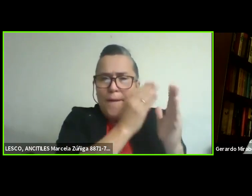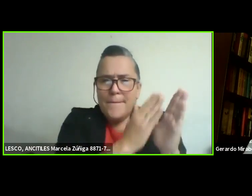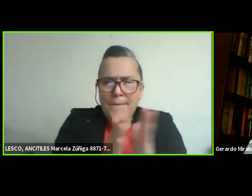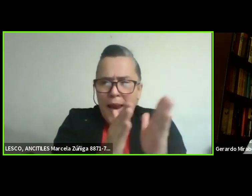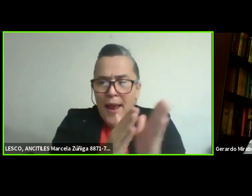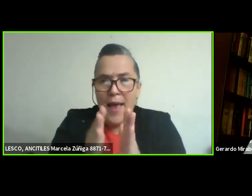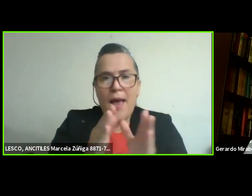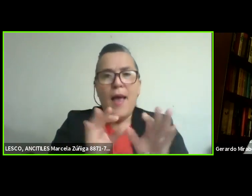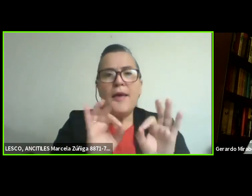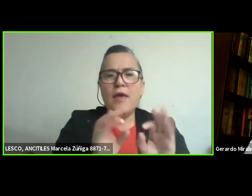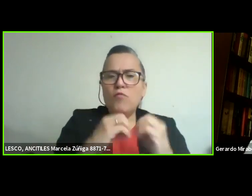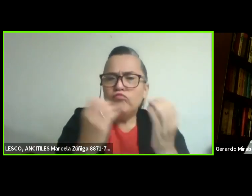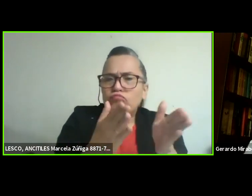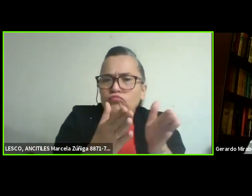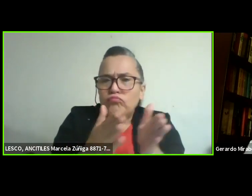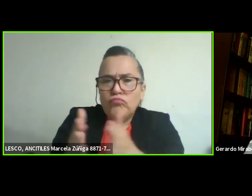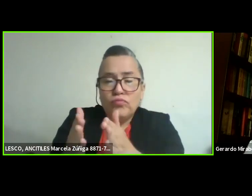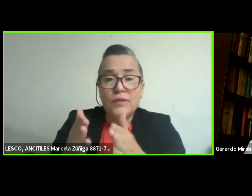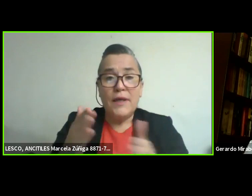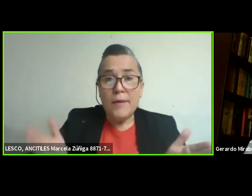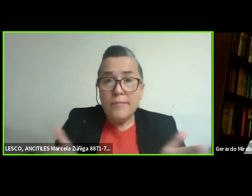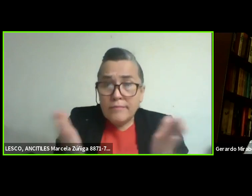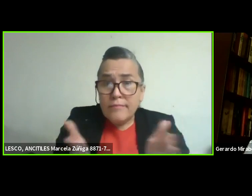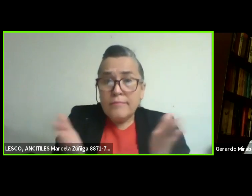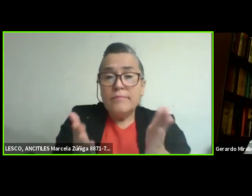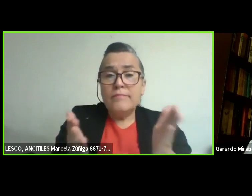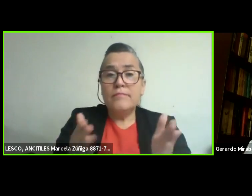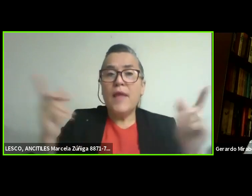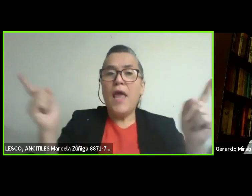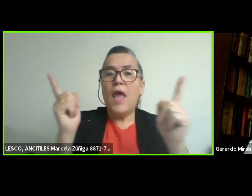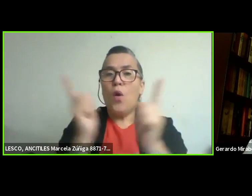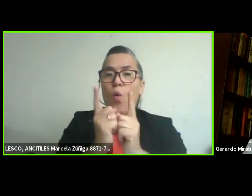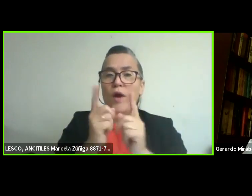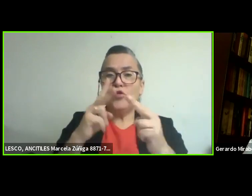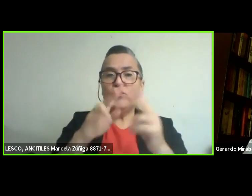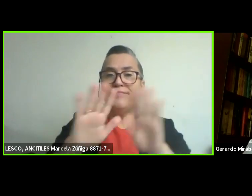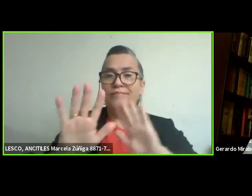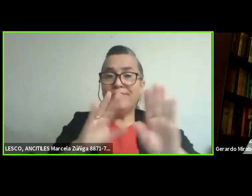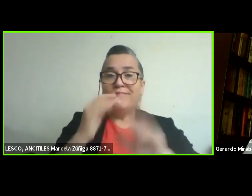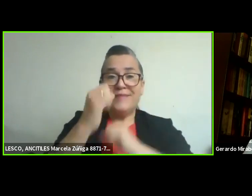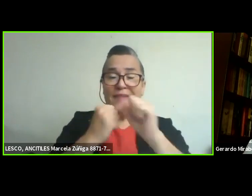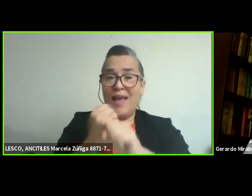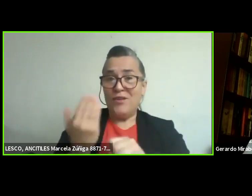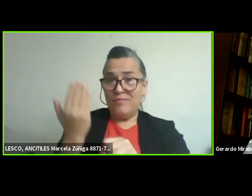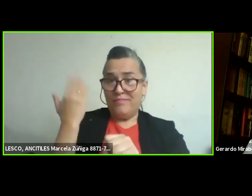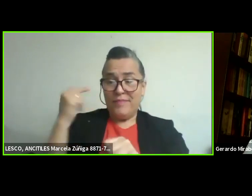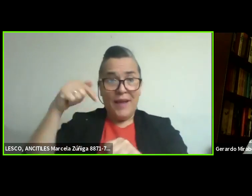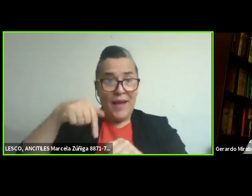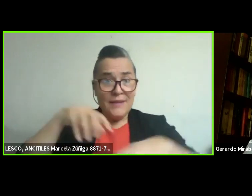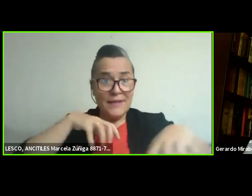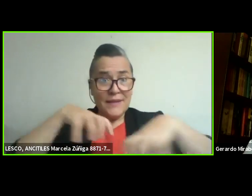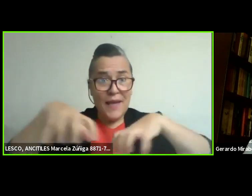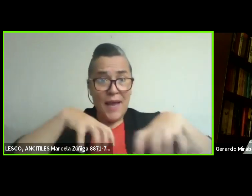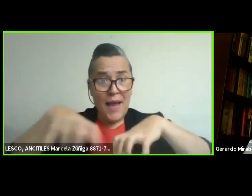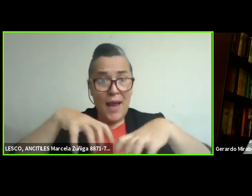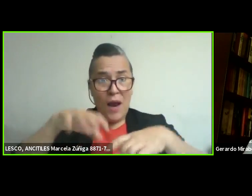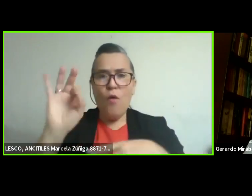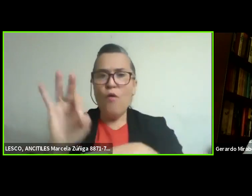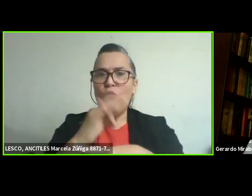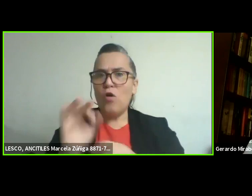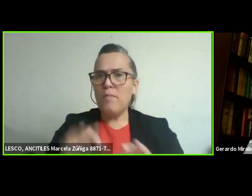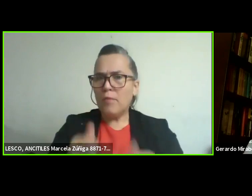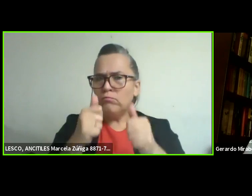y llevar adelante los encuentros virtuales que hemos desarrollado desde el año pasado pues estas actividades se han convertido en un medio muy